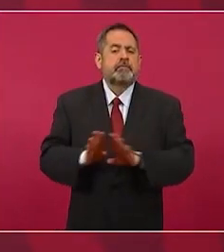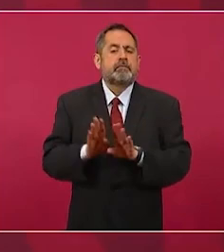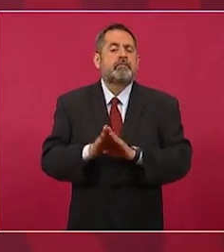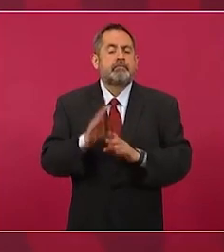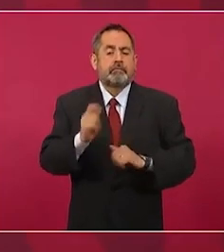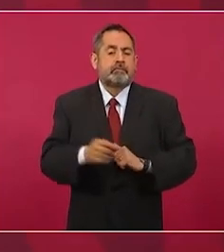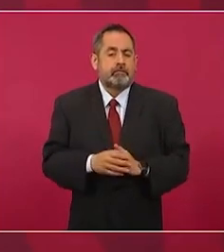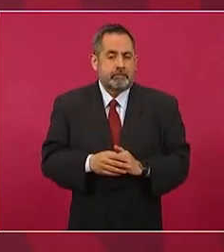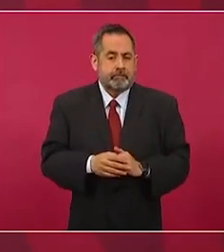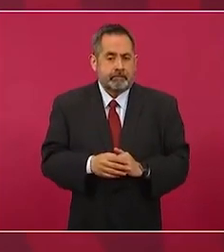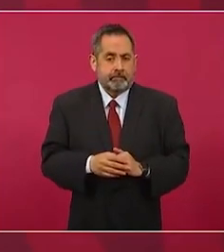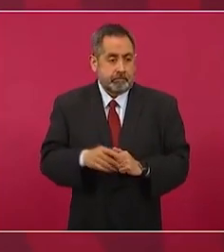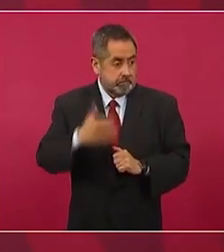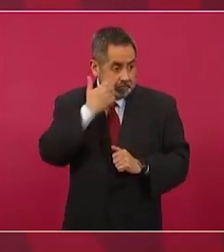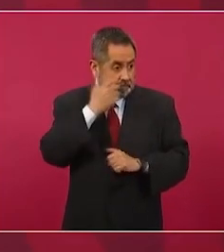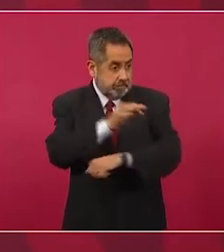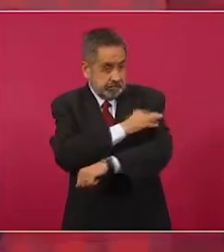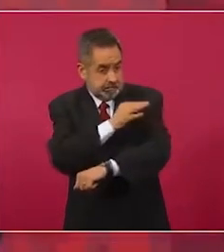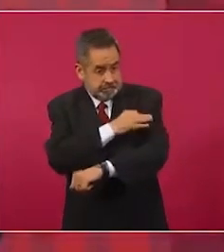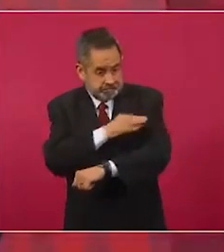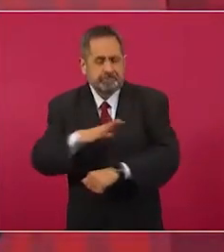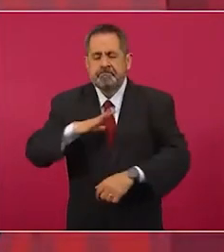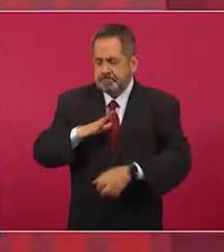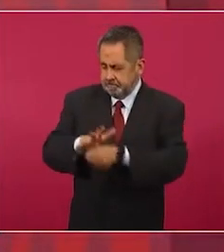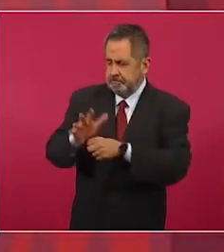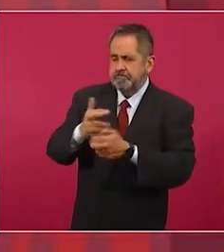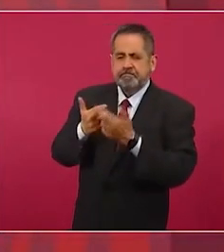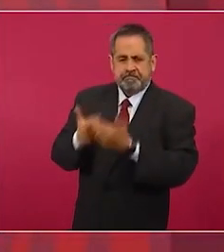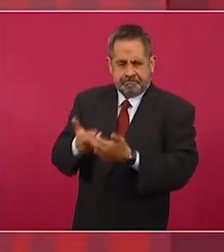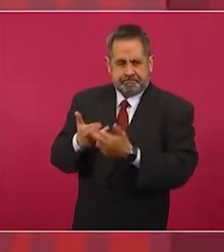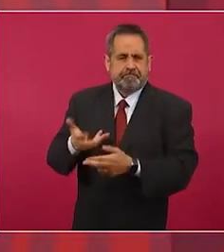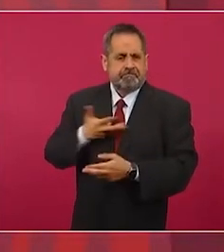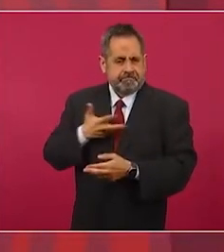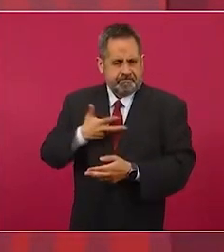de que el que quiera vacunarse, hay vacuna.